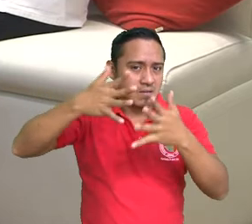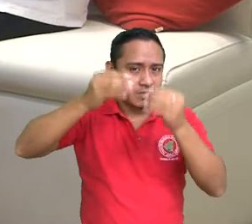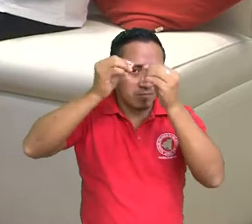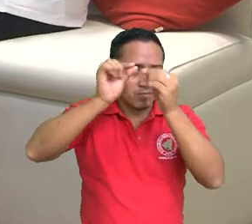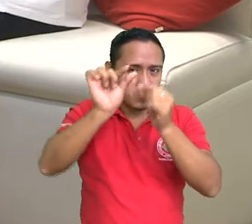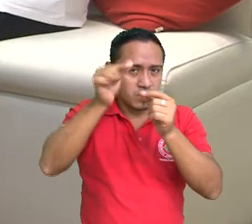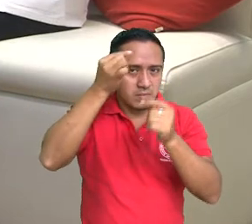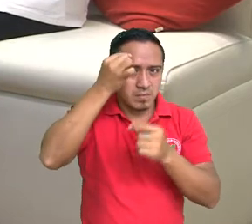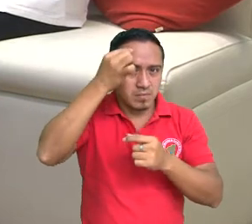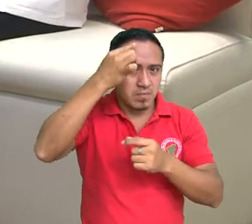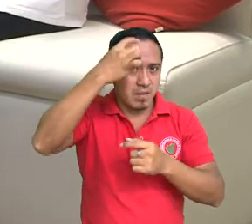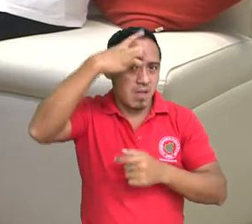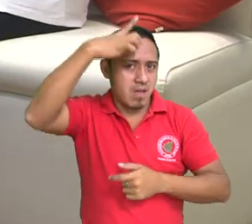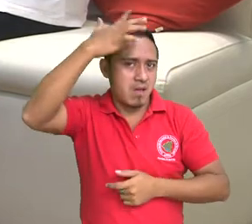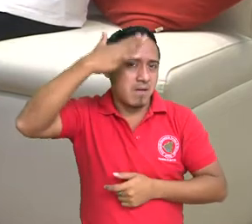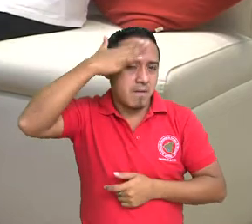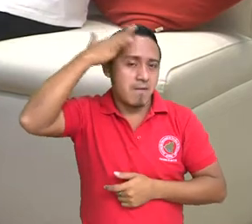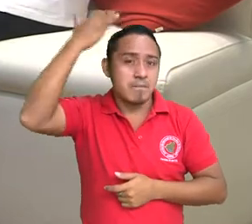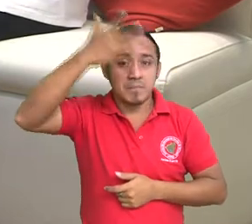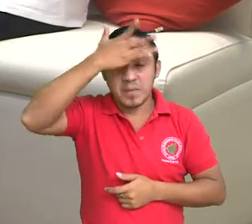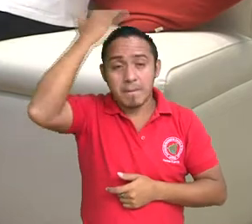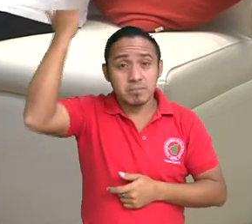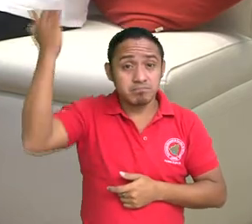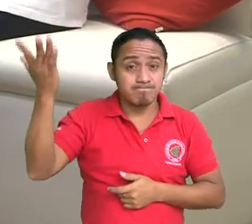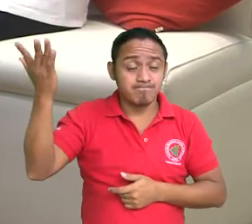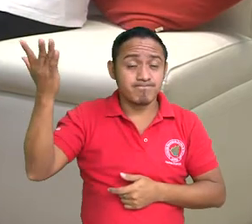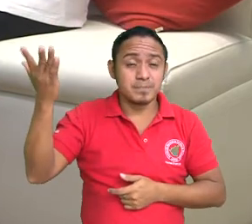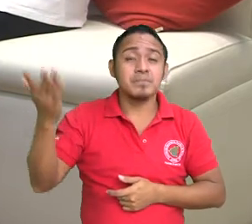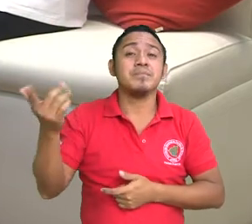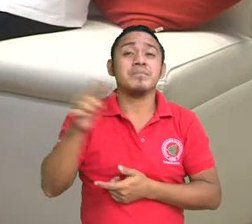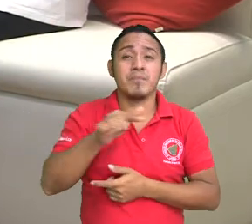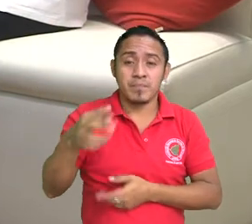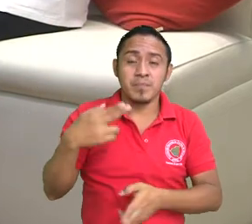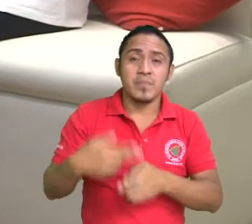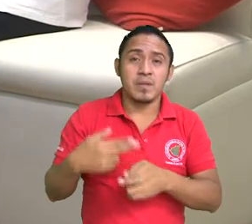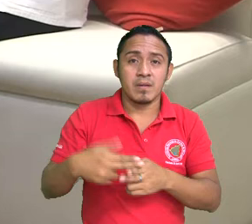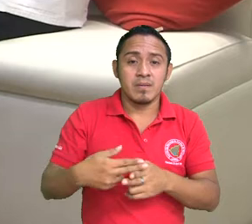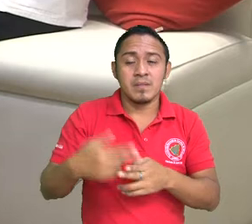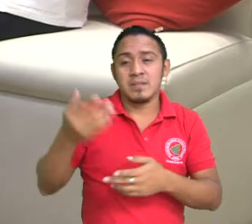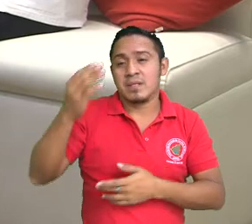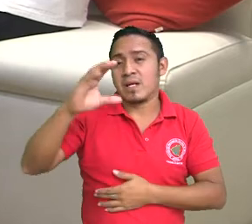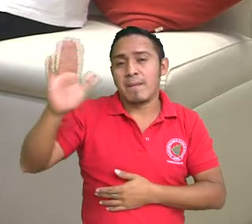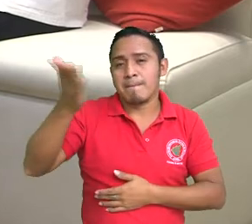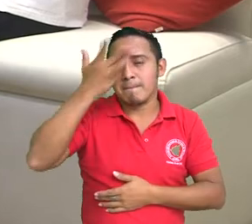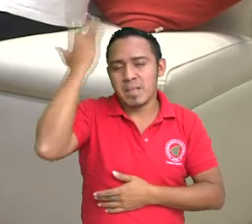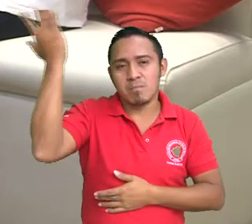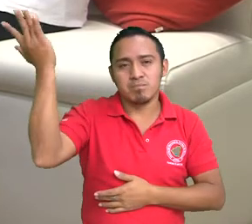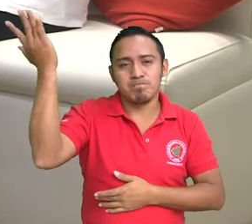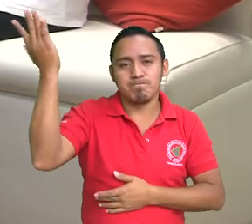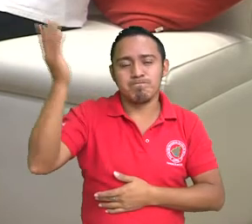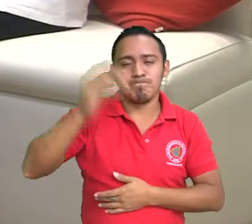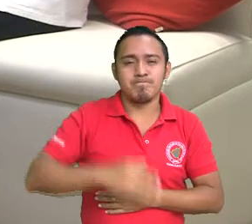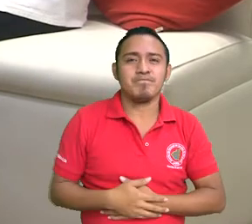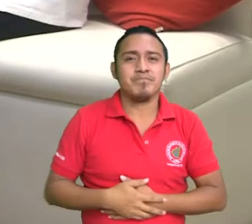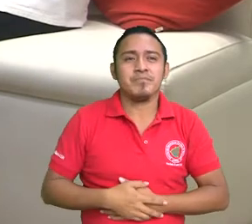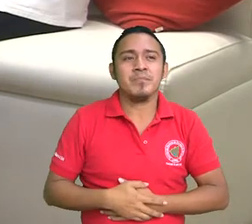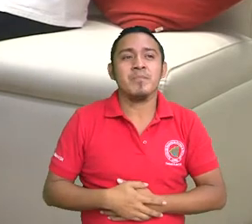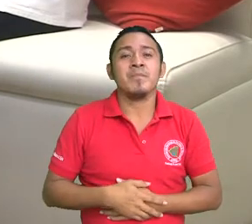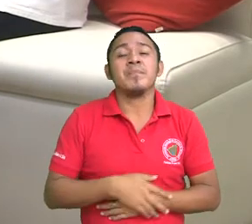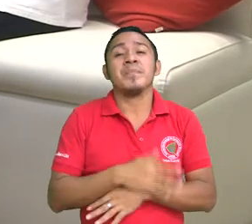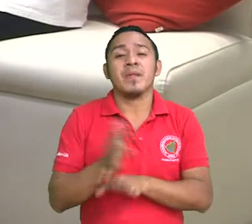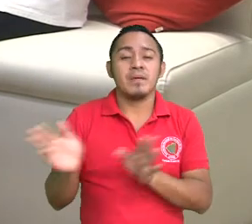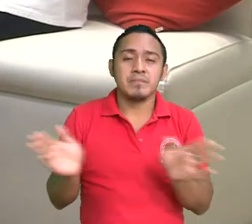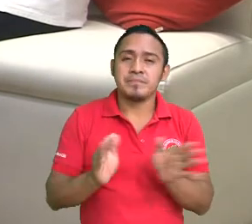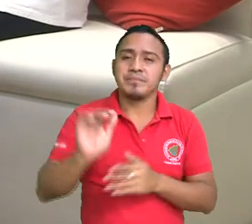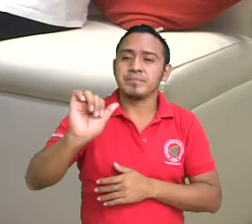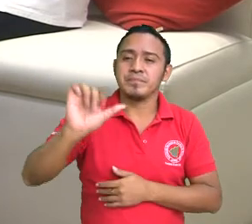más hasta perderlo completamente. Entonces ahí es donde llamamos la calvicie, se mira todo calvito. Ahora, cuando hablamos